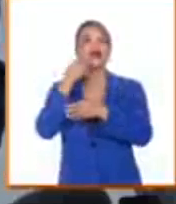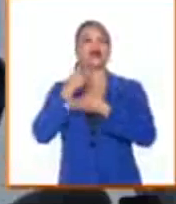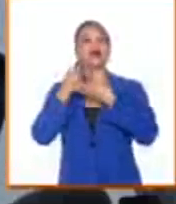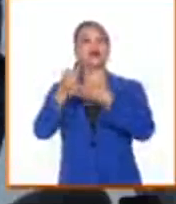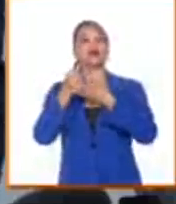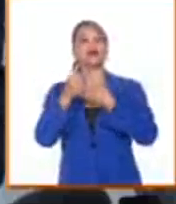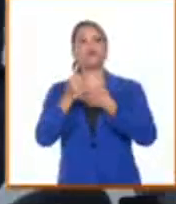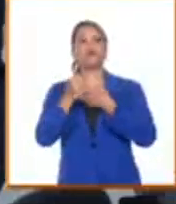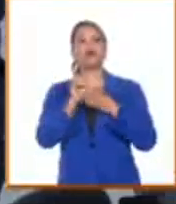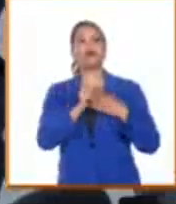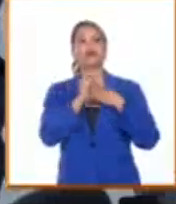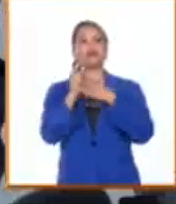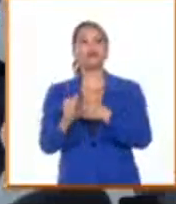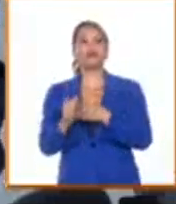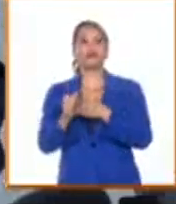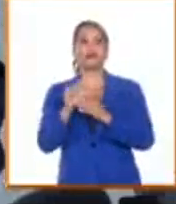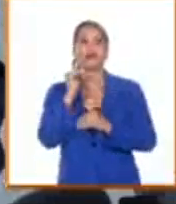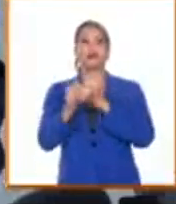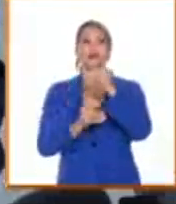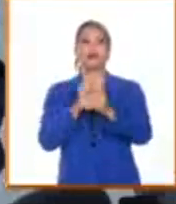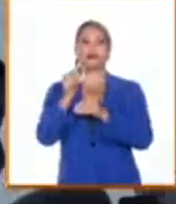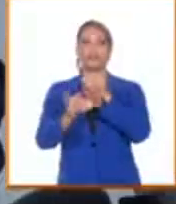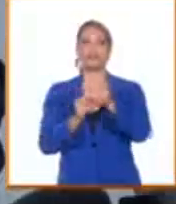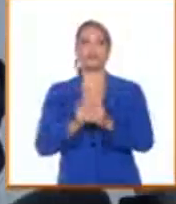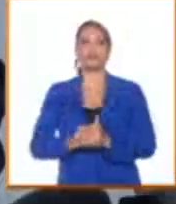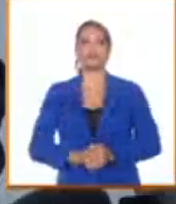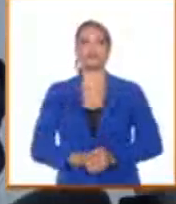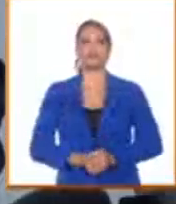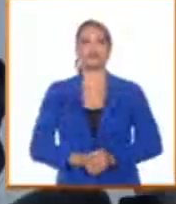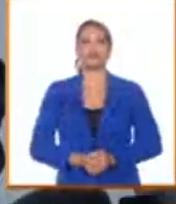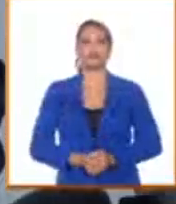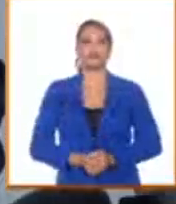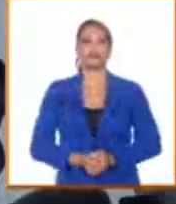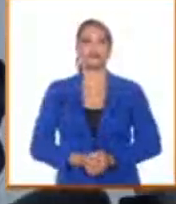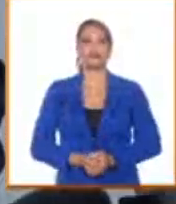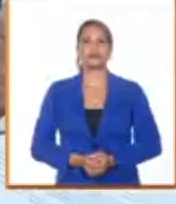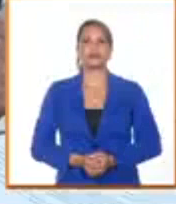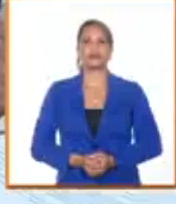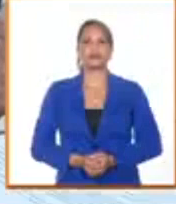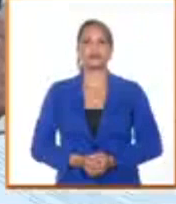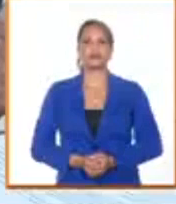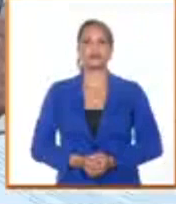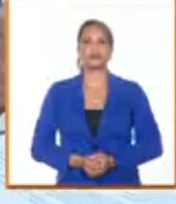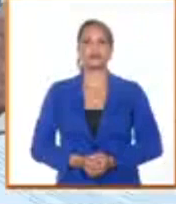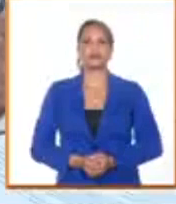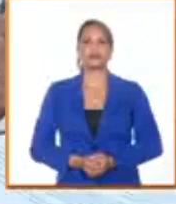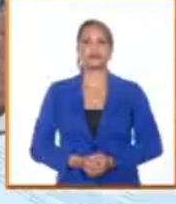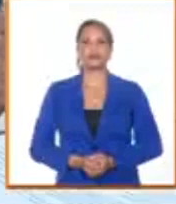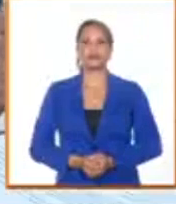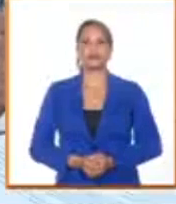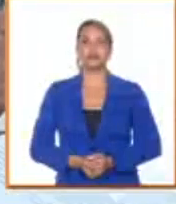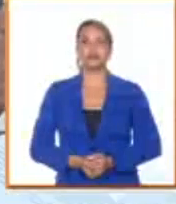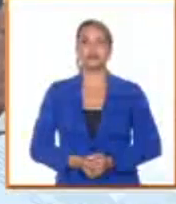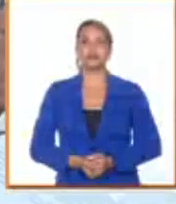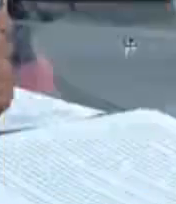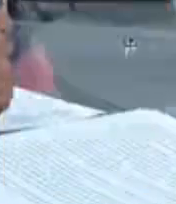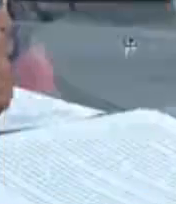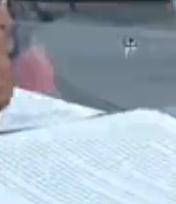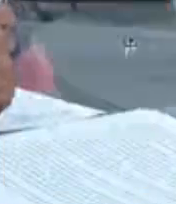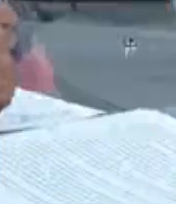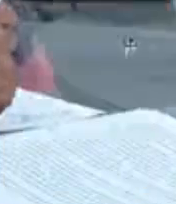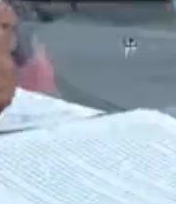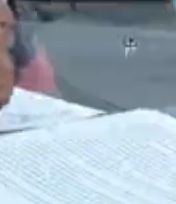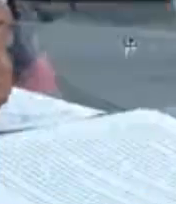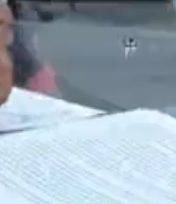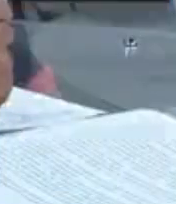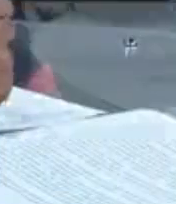esos procesos comunicacionales. Evitaría lo que pasó en algún momento de que desaparecieron en la época en que se decidió reducir plantillas, se desaparecían